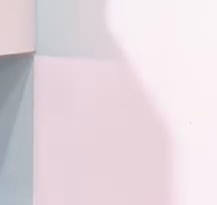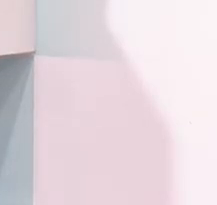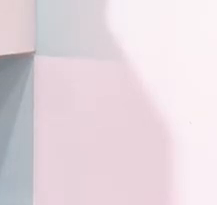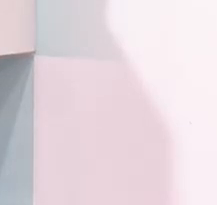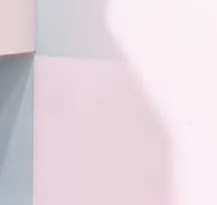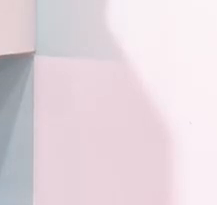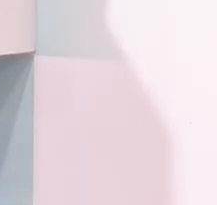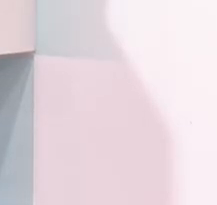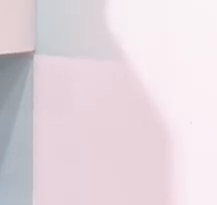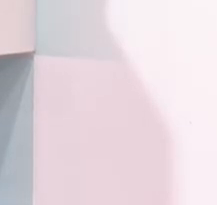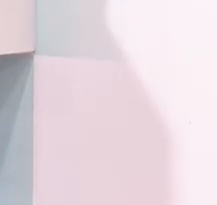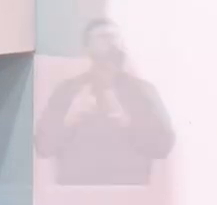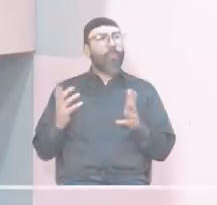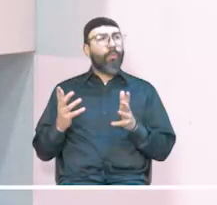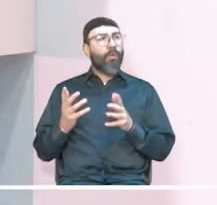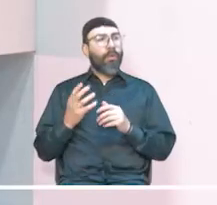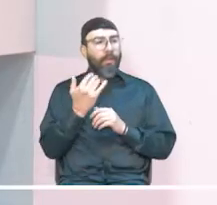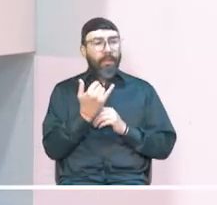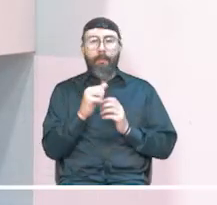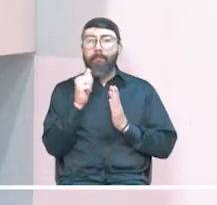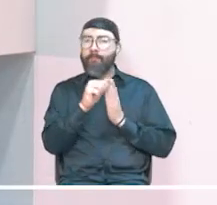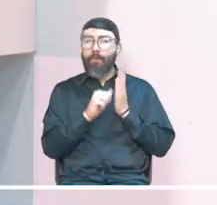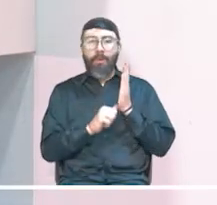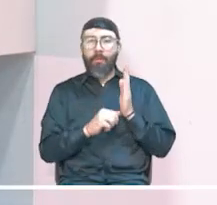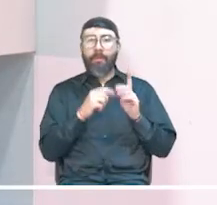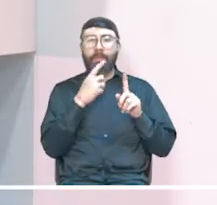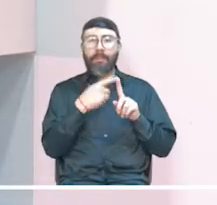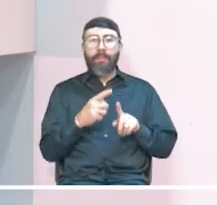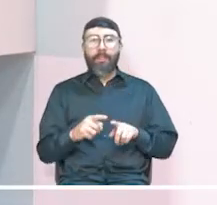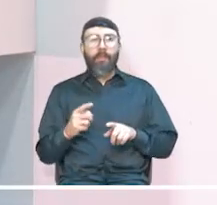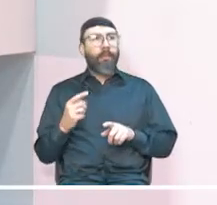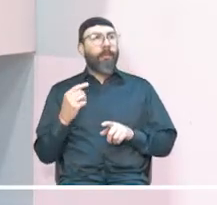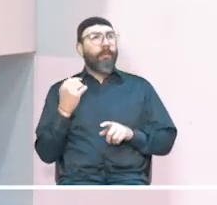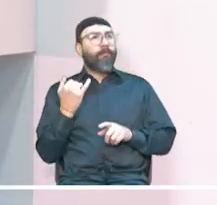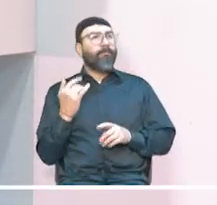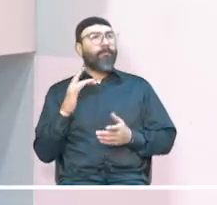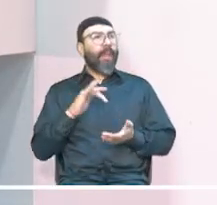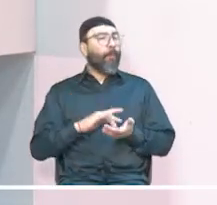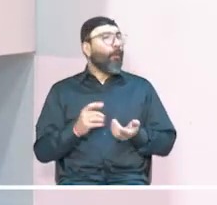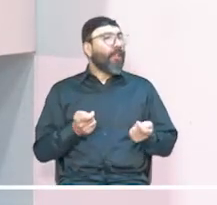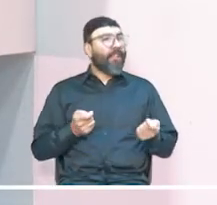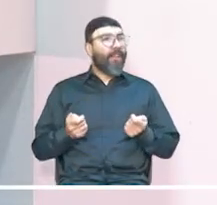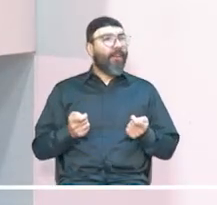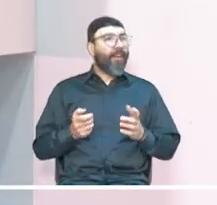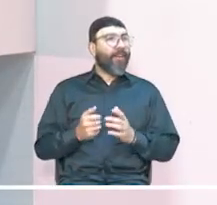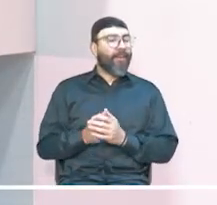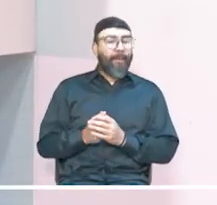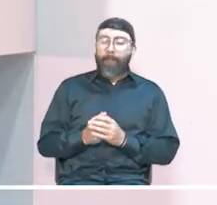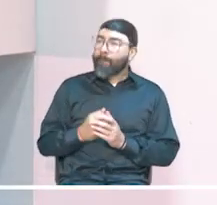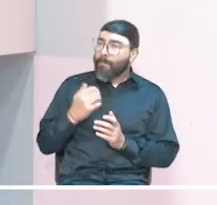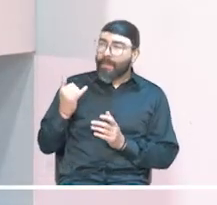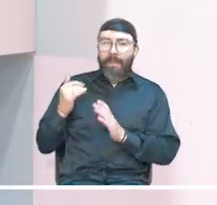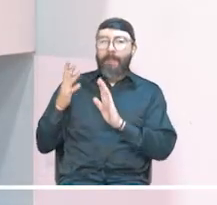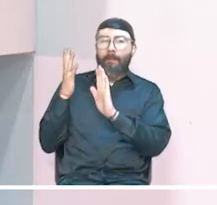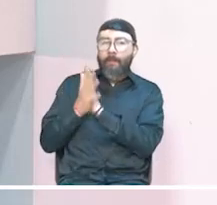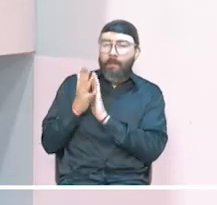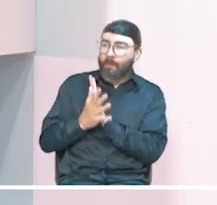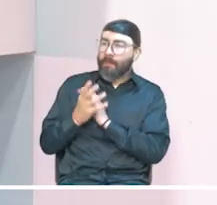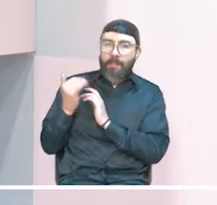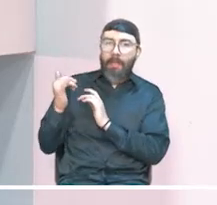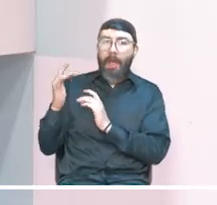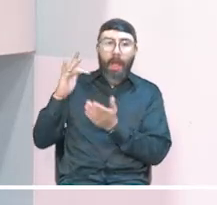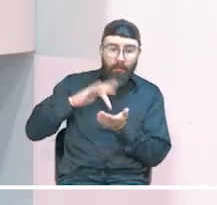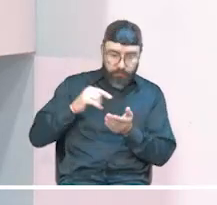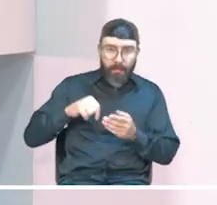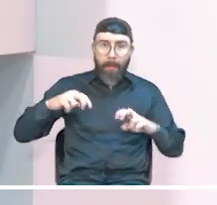es que este tipo de programas, la información que nos otorga el doctor Rojas con sus programas, con sus atenciones en parques de la